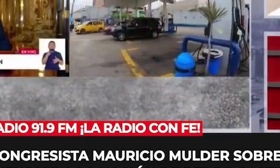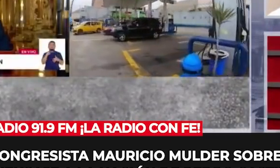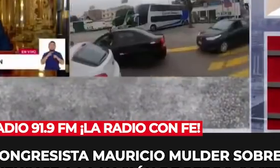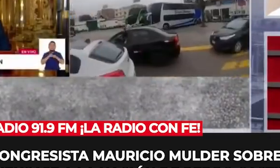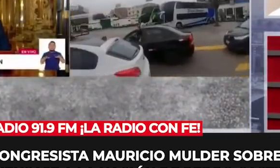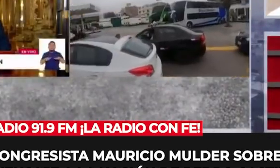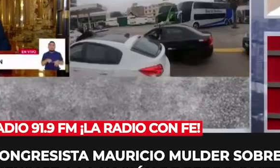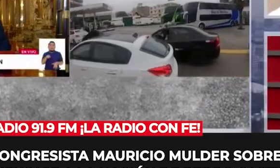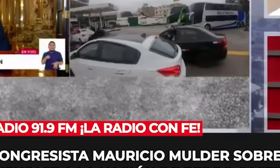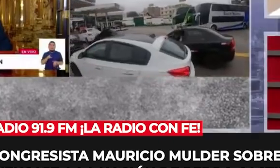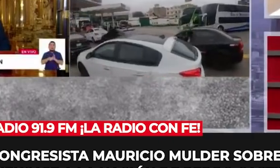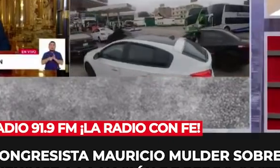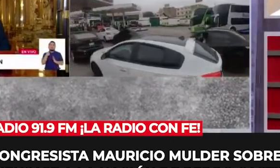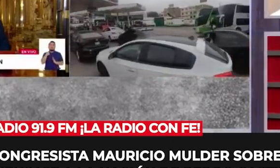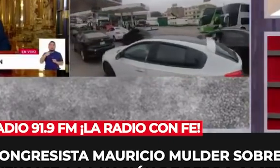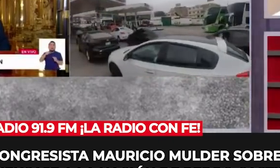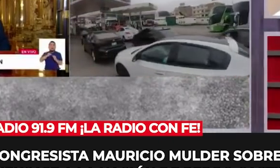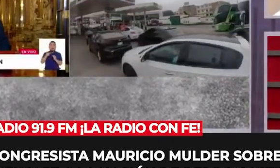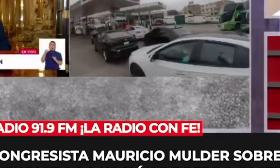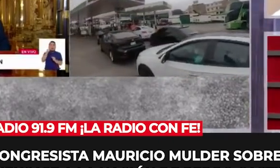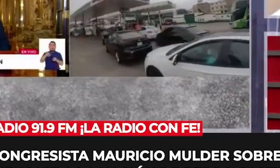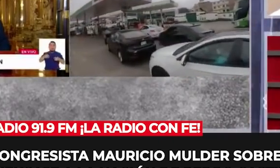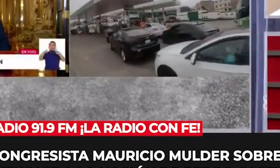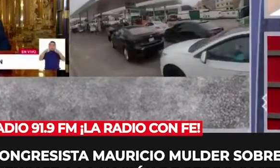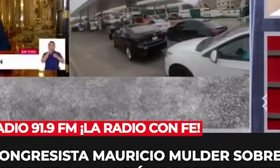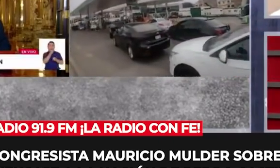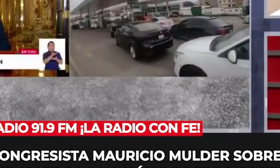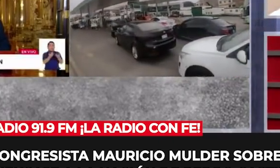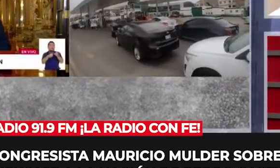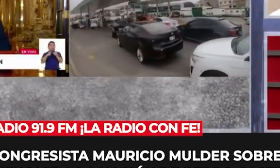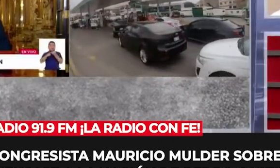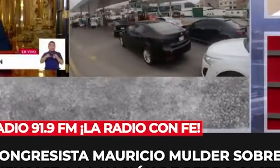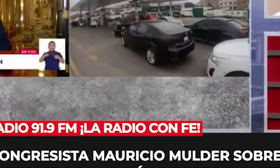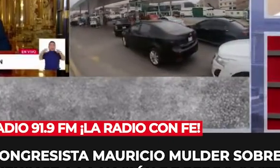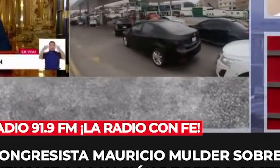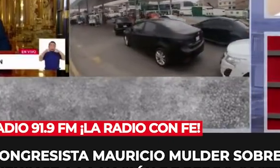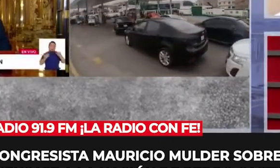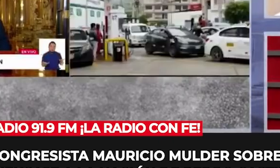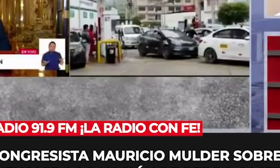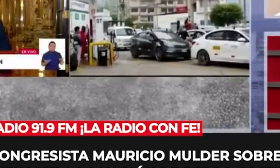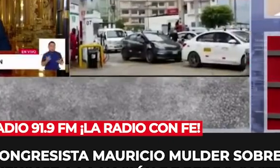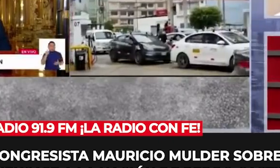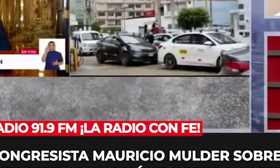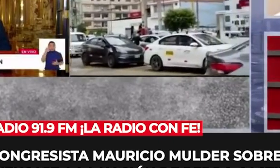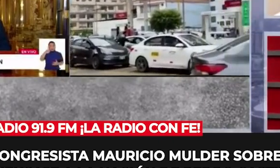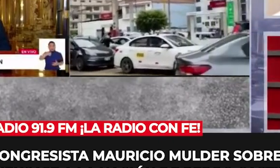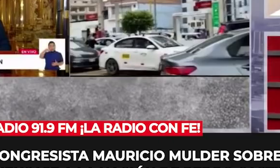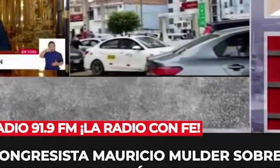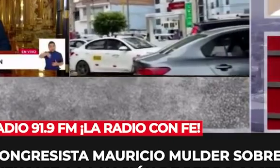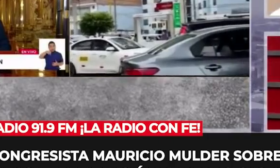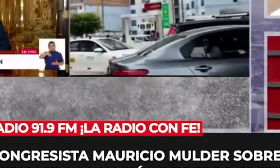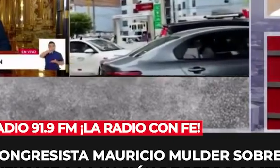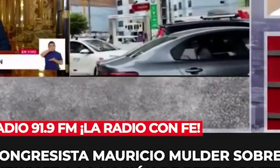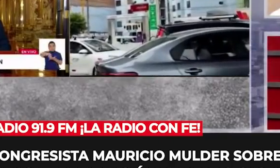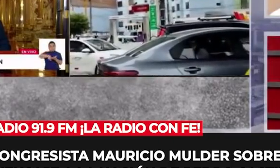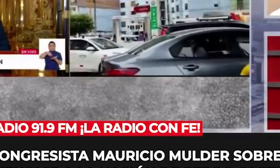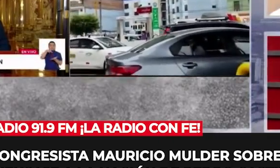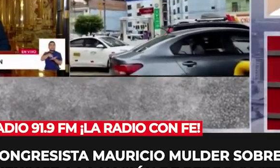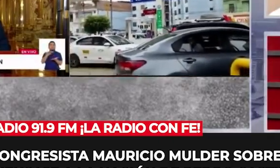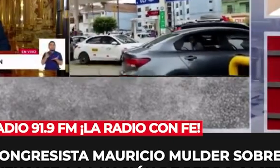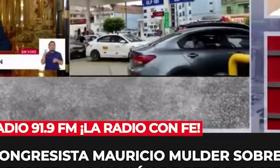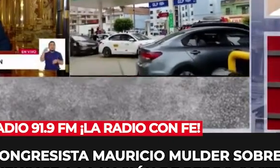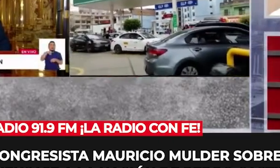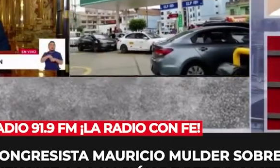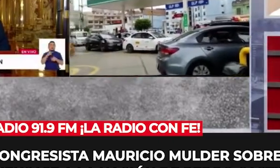dogmática y que realmente tiene la hegemonía de la clase proletaria o de lo que ellos llaman su partido